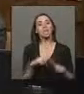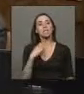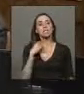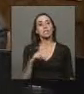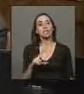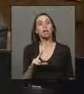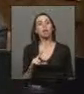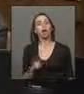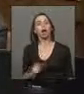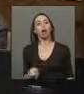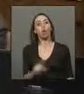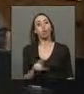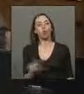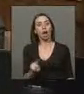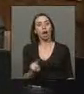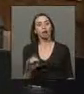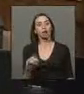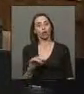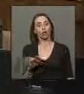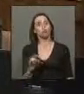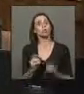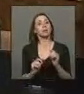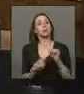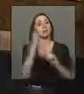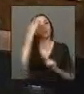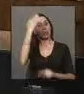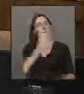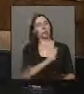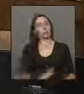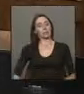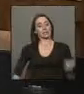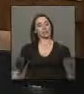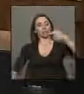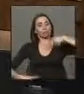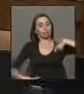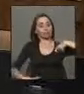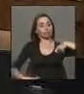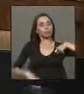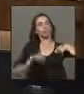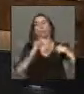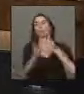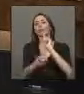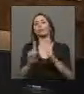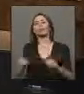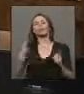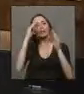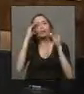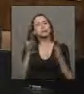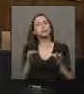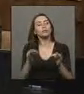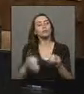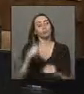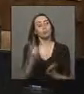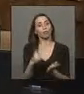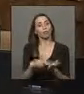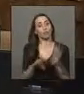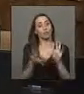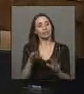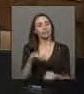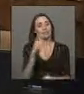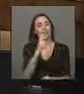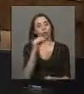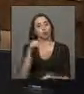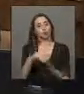embargo, la Presidenta, desde el primer día de su mandato, ha instruido las medidas necesarias para que a partir del 2015, más de 200